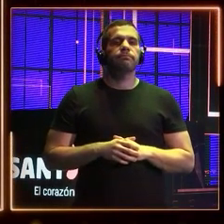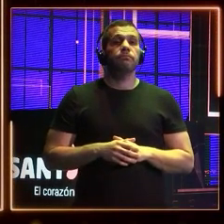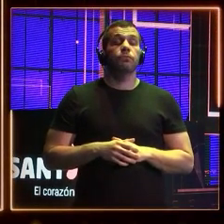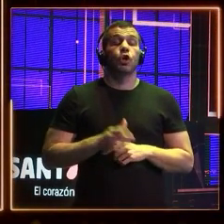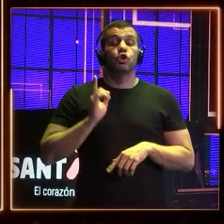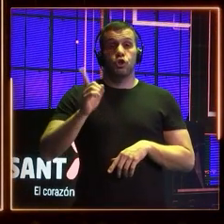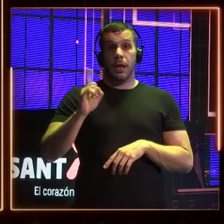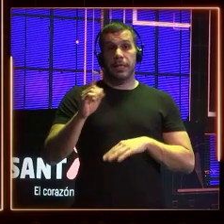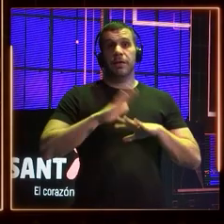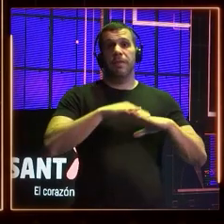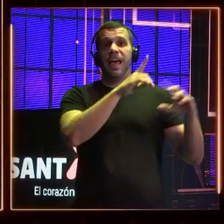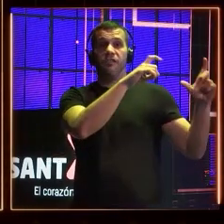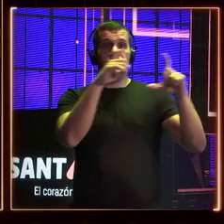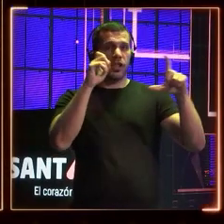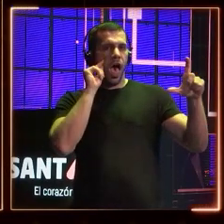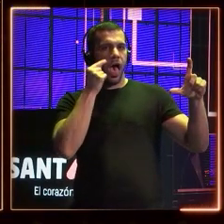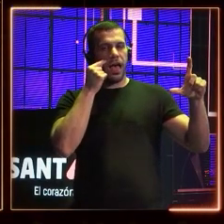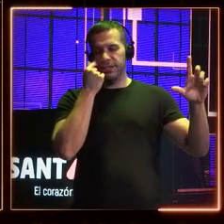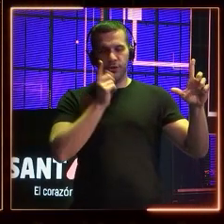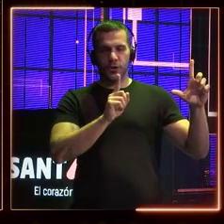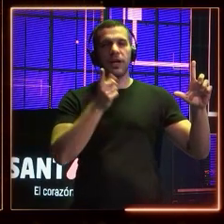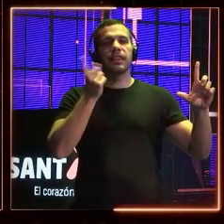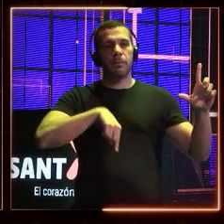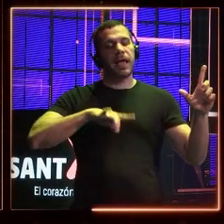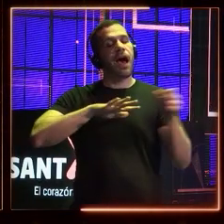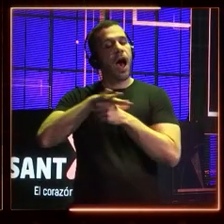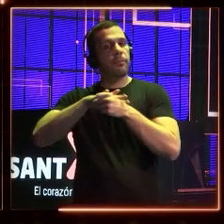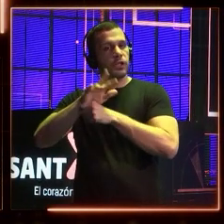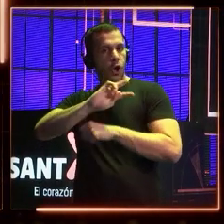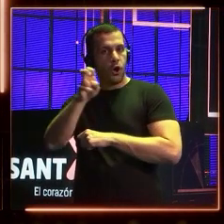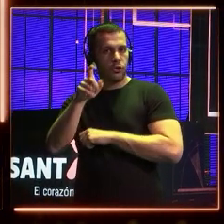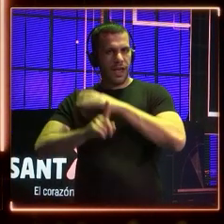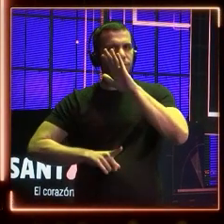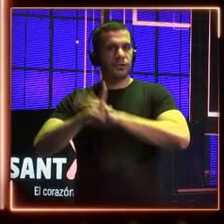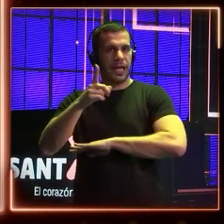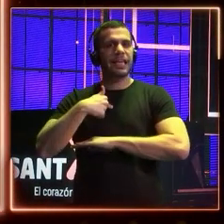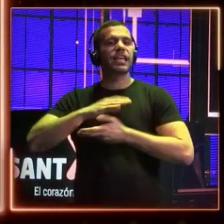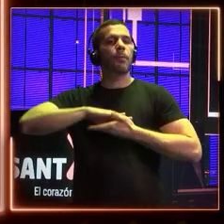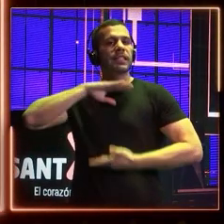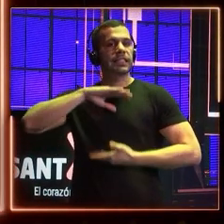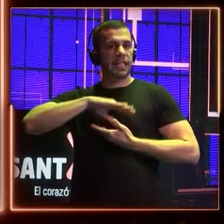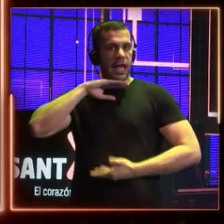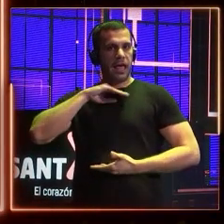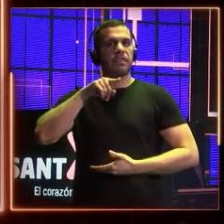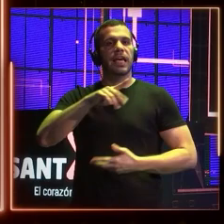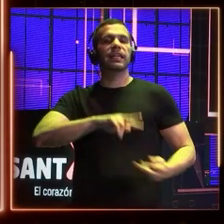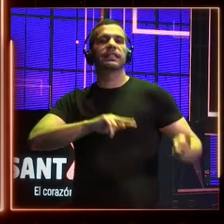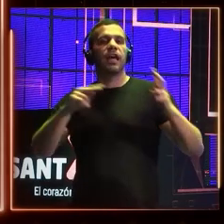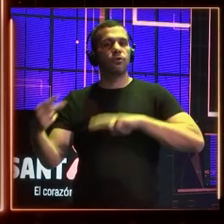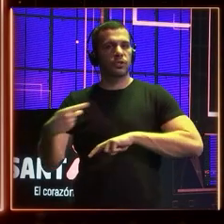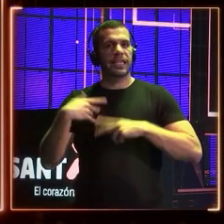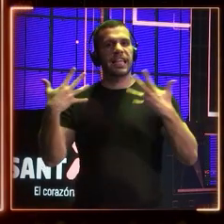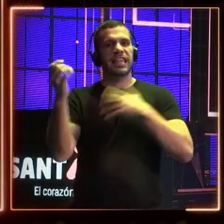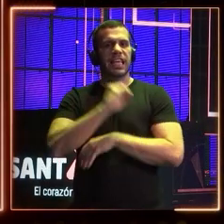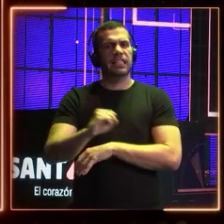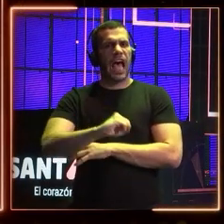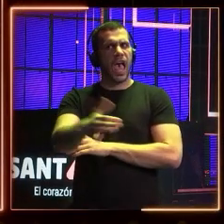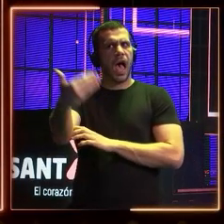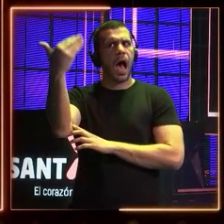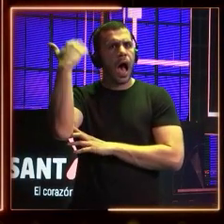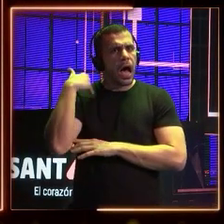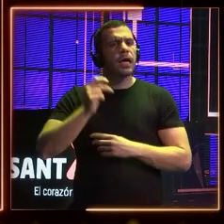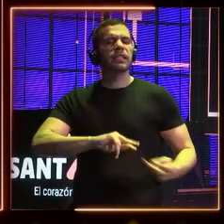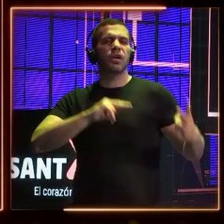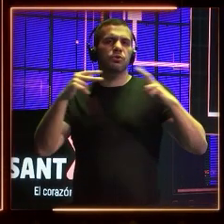fotos otra área que ha evolucionado muchísimo en los últimos años es la capacidad de Traducir hace 10 años traducí y de una forma